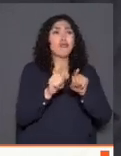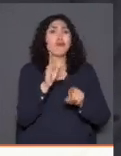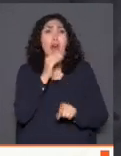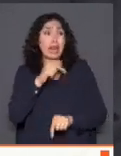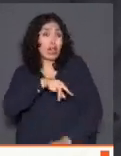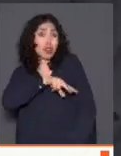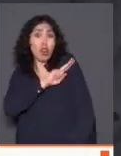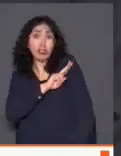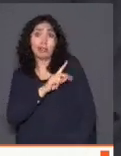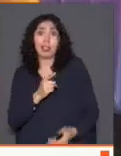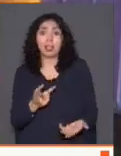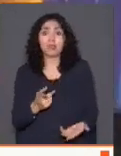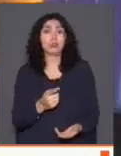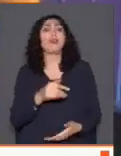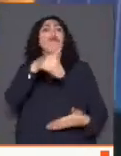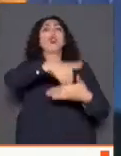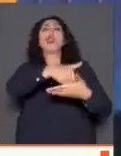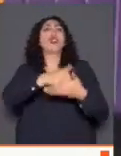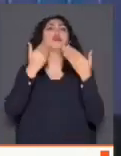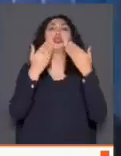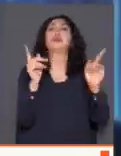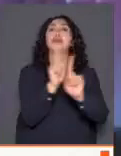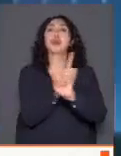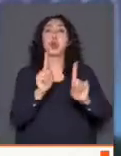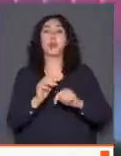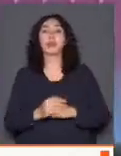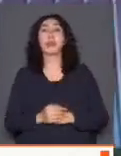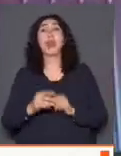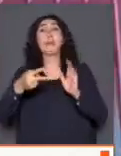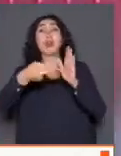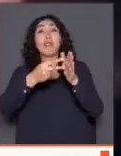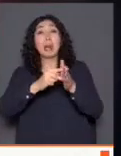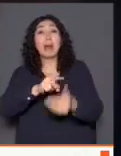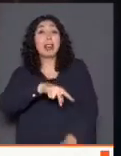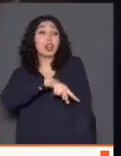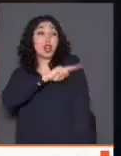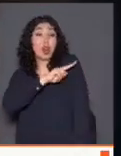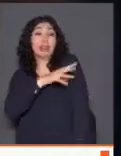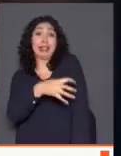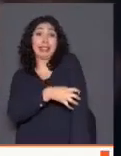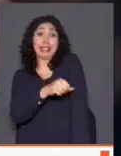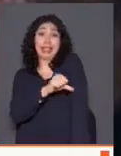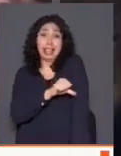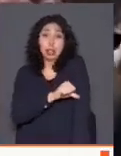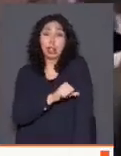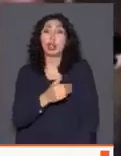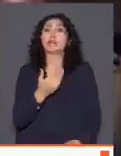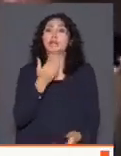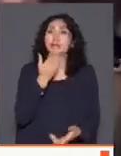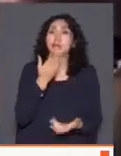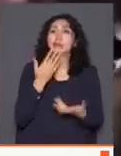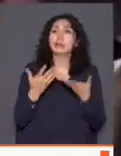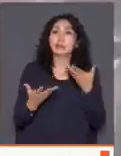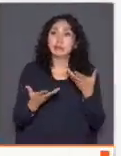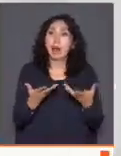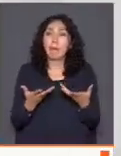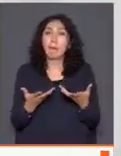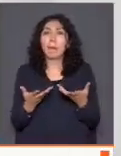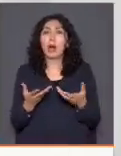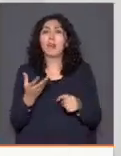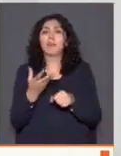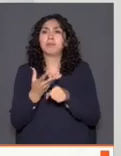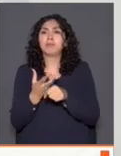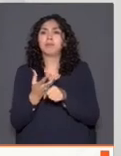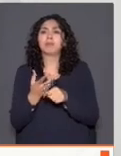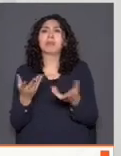no vamos a dar los votos. Los problemas en el norte y centro del país se sumaron al incremento de la tensión en la macro zona sur, con anuncios de